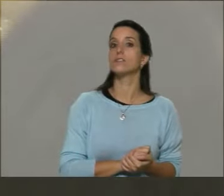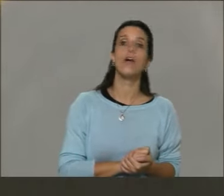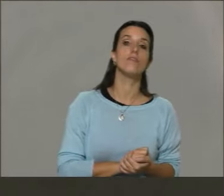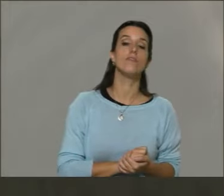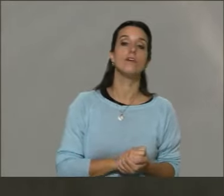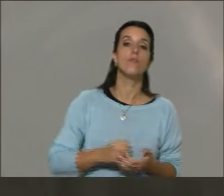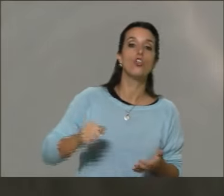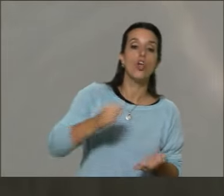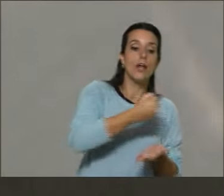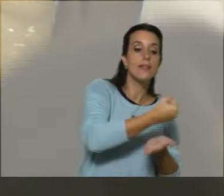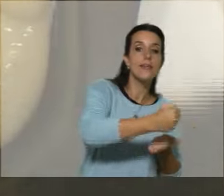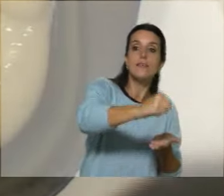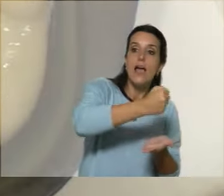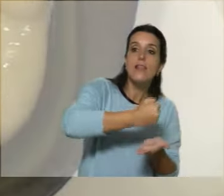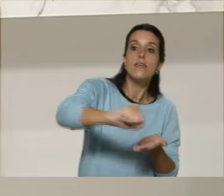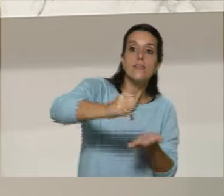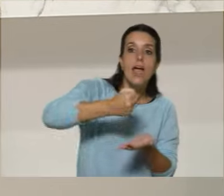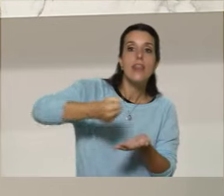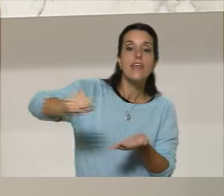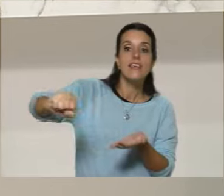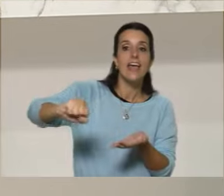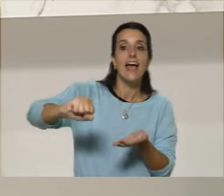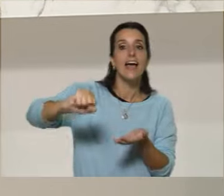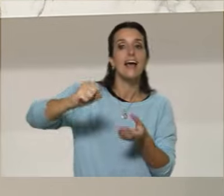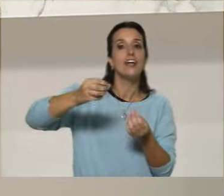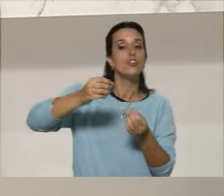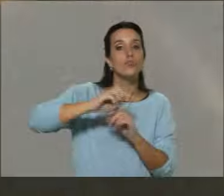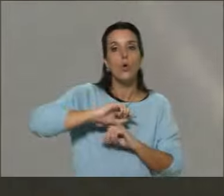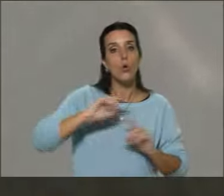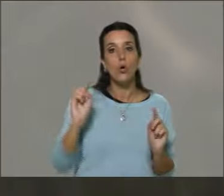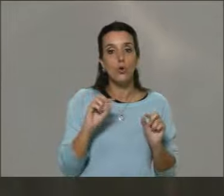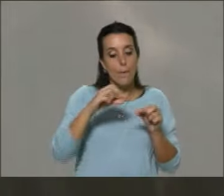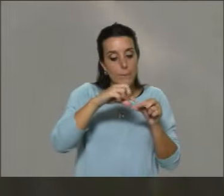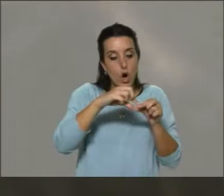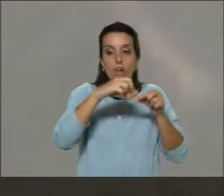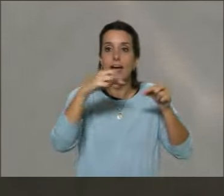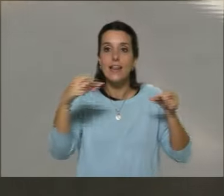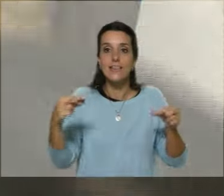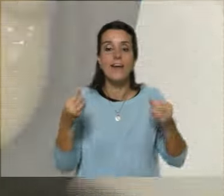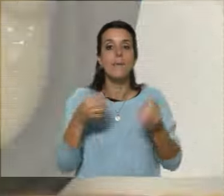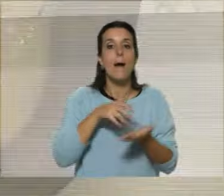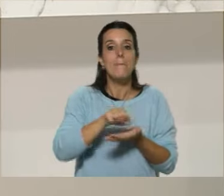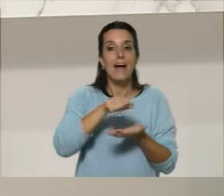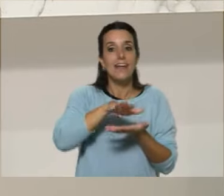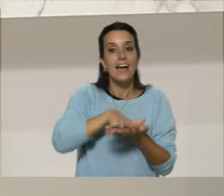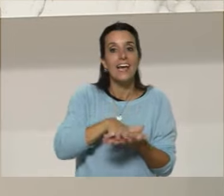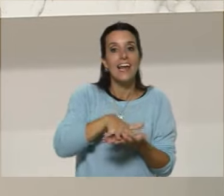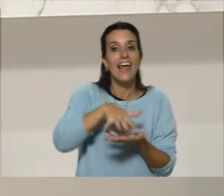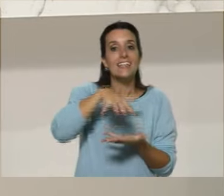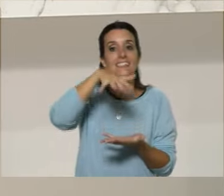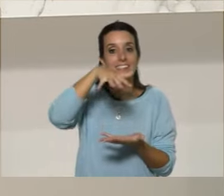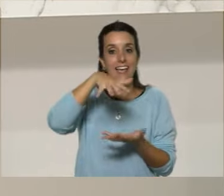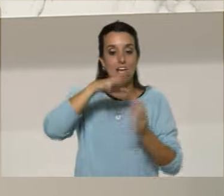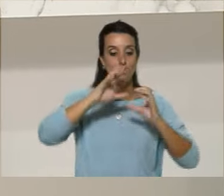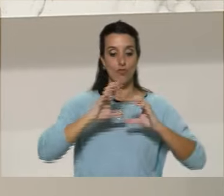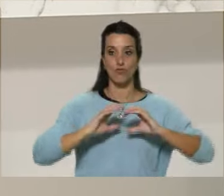Ay. O sea, aquello que sobresale en realidad va a quedar abajo. Porque, no. Lo que pasa es que la masa crece por los costados de la crema